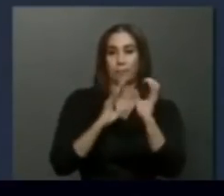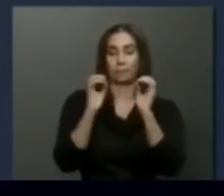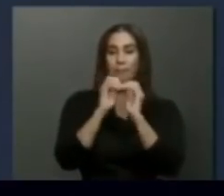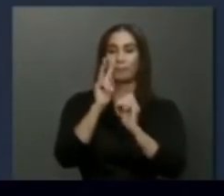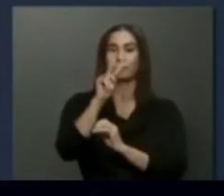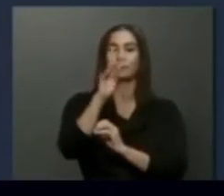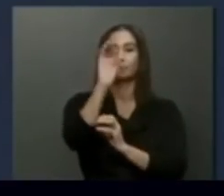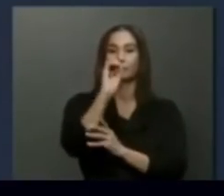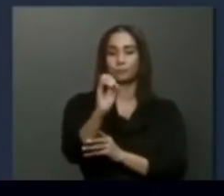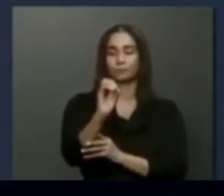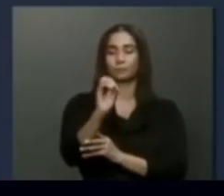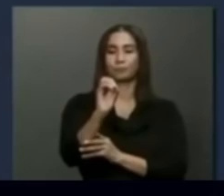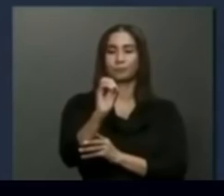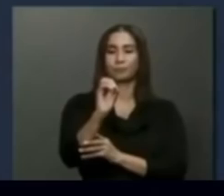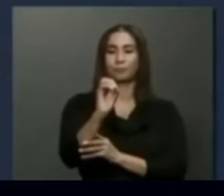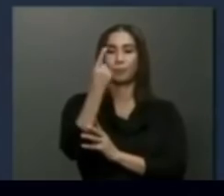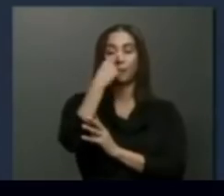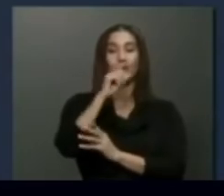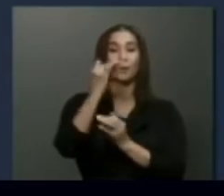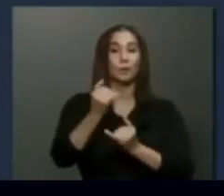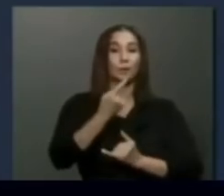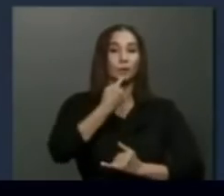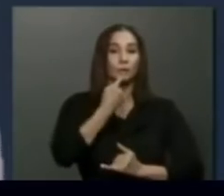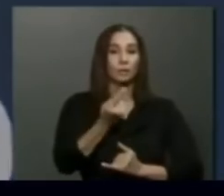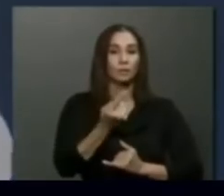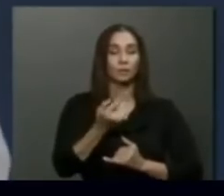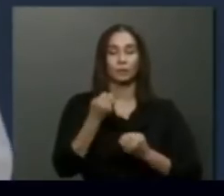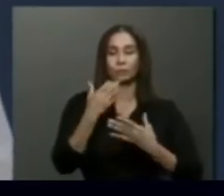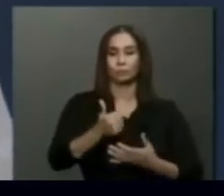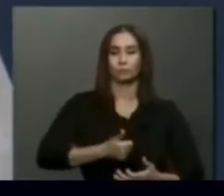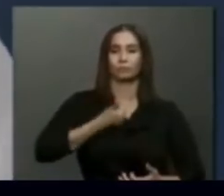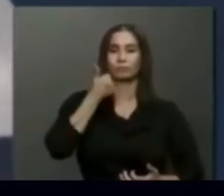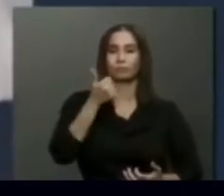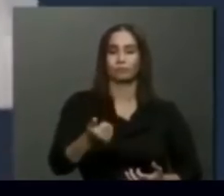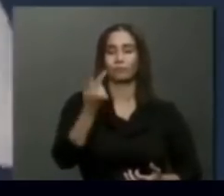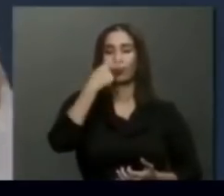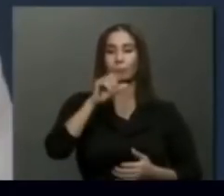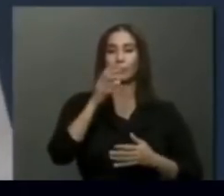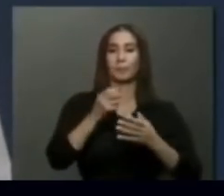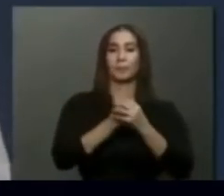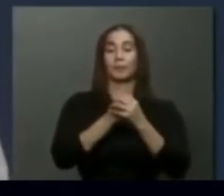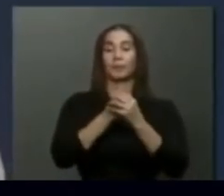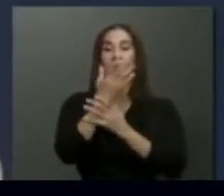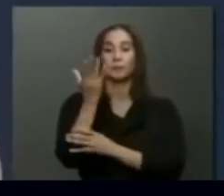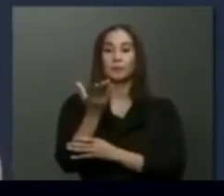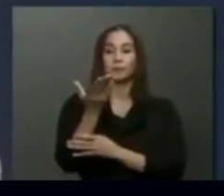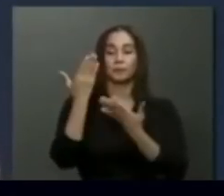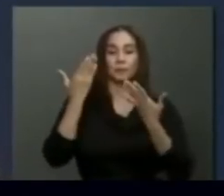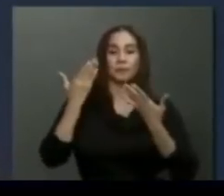un 2%. Pues quiero decirle con mucho orgullo que para septiembre